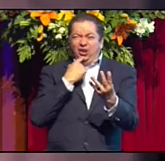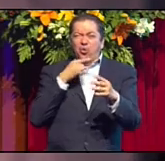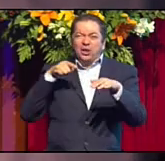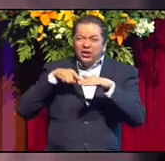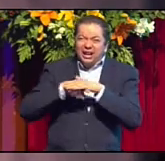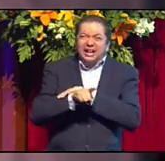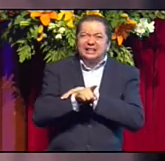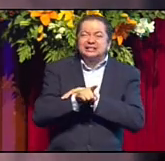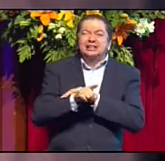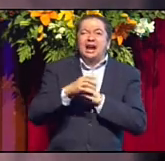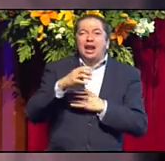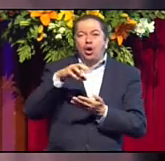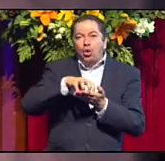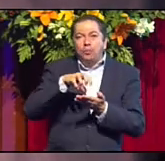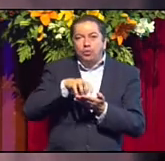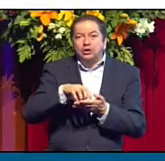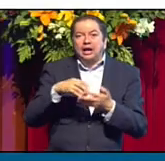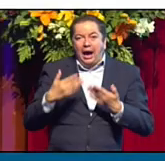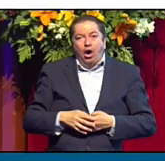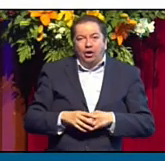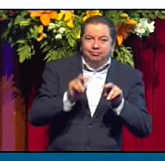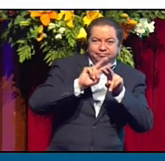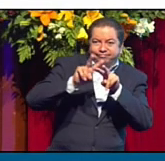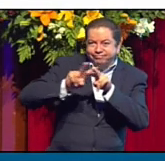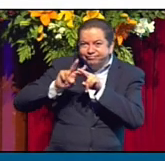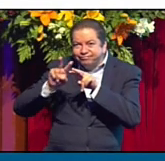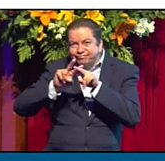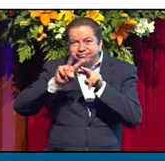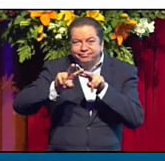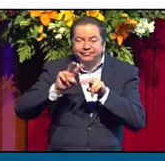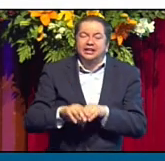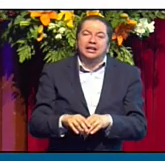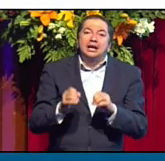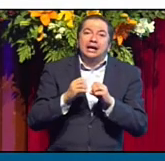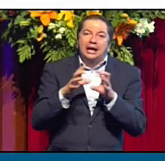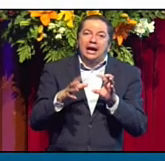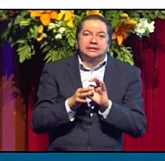ingresan a la comuna. Ahora lo están haciendo. Agradecimiento a la gente de Aguas del Valle.